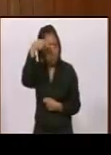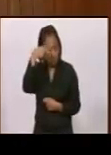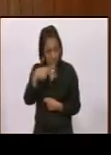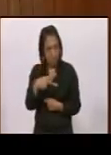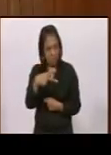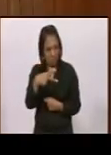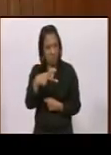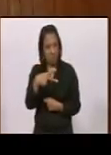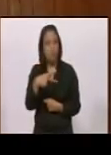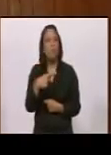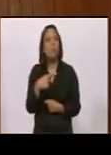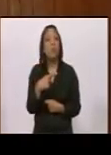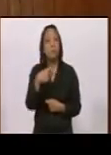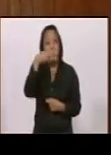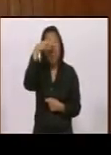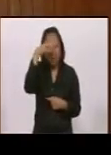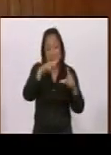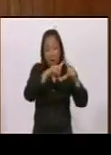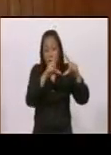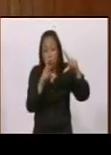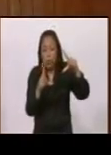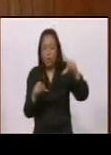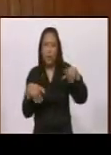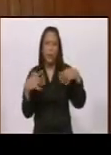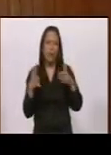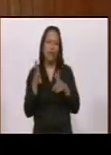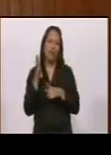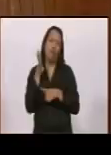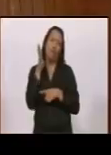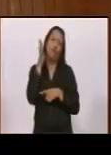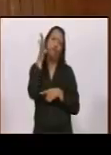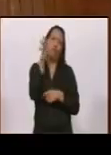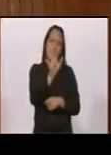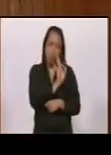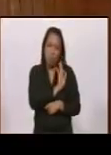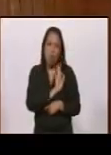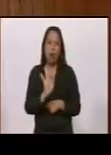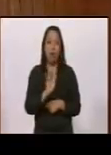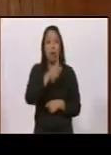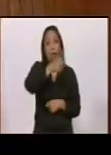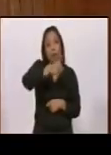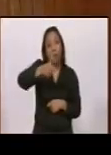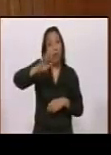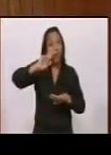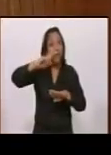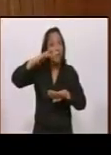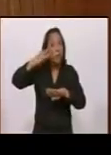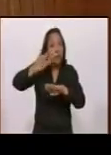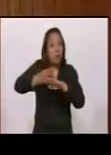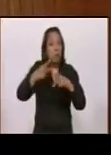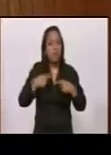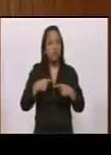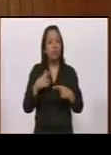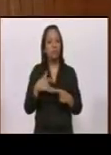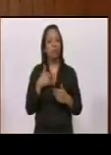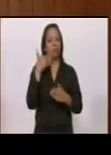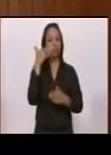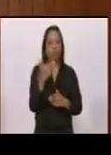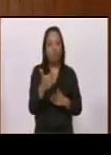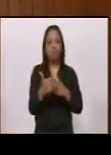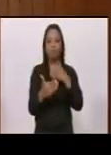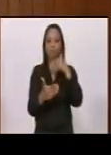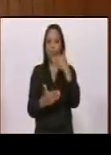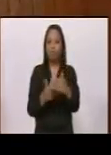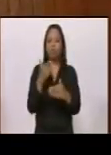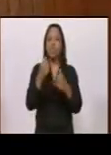Hay mucho México por delante. Depende de nosotros dar pasos firmes para ser un